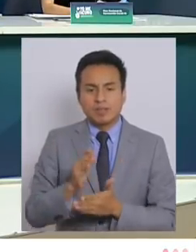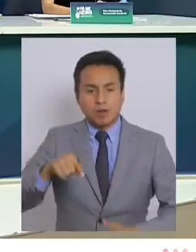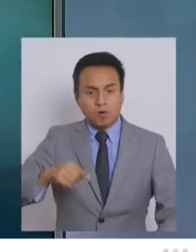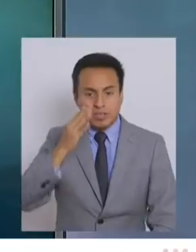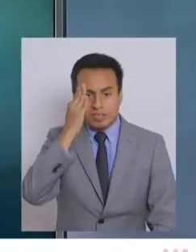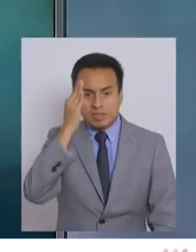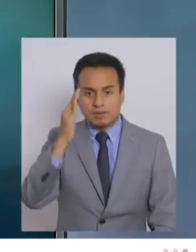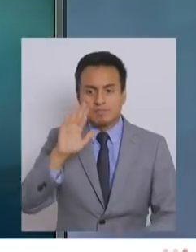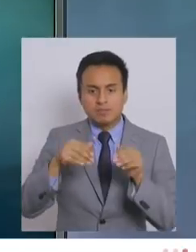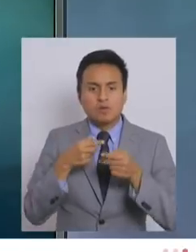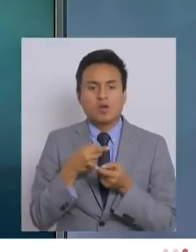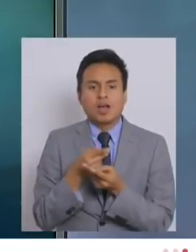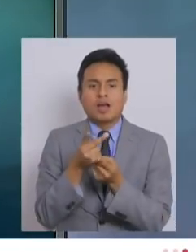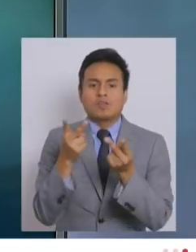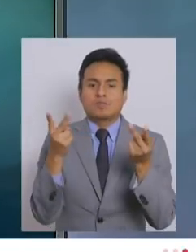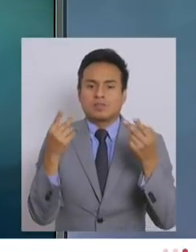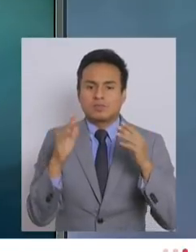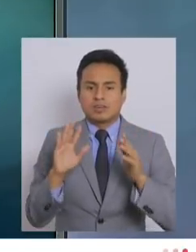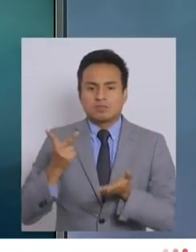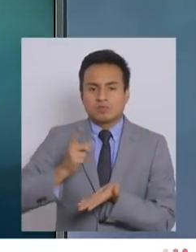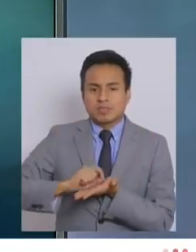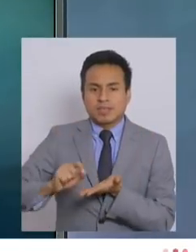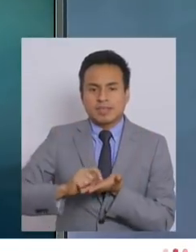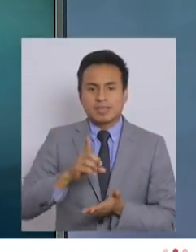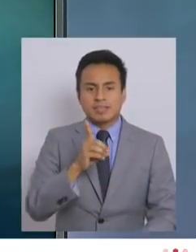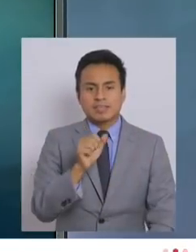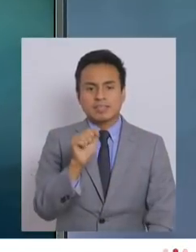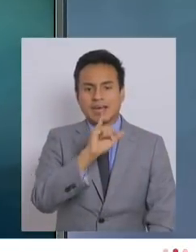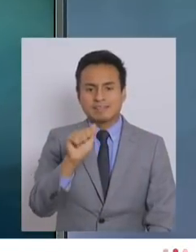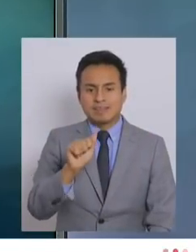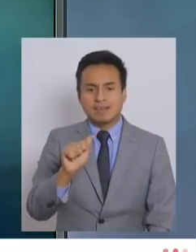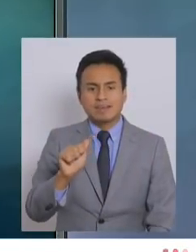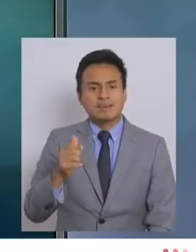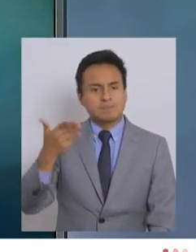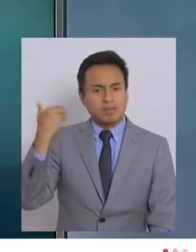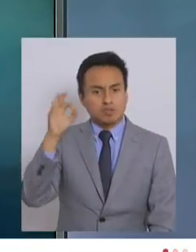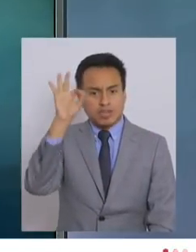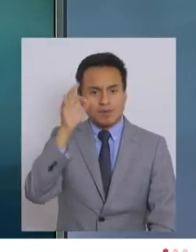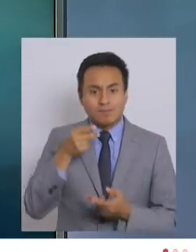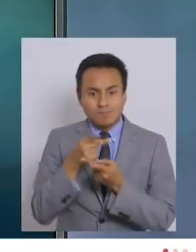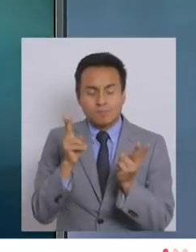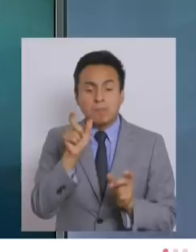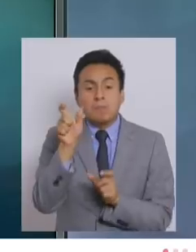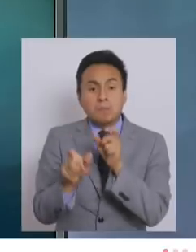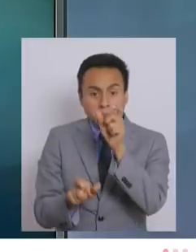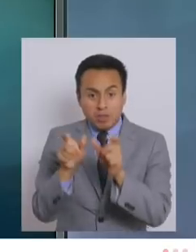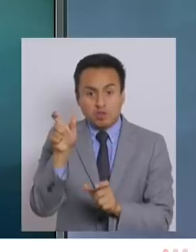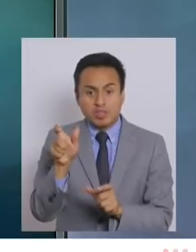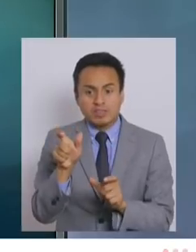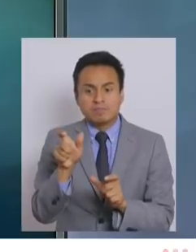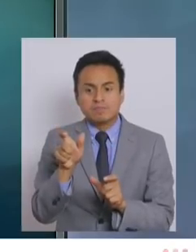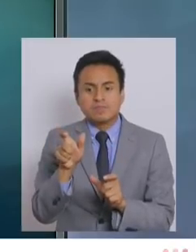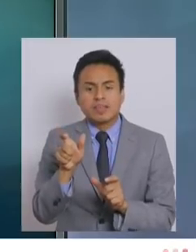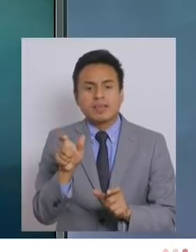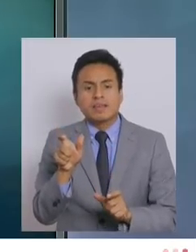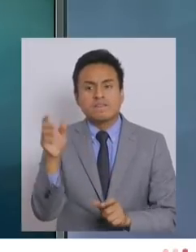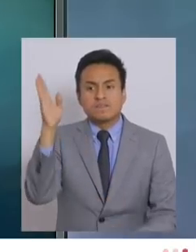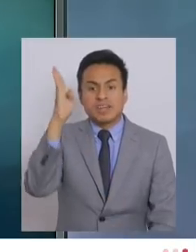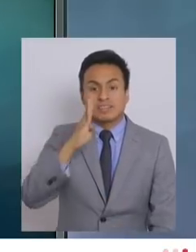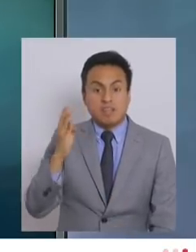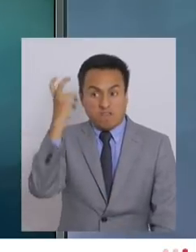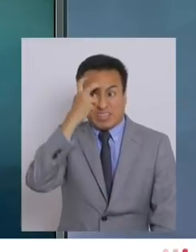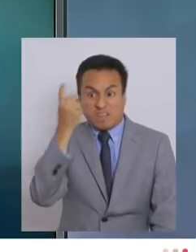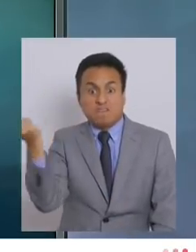y como fue anunciado por la subsecretaria de assa a sábado aquellas personas que regresan desde brasil